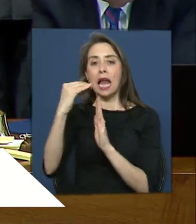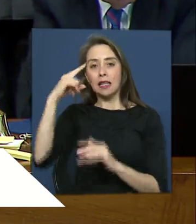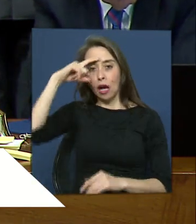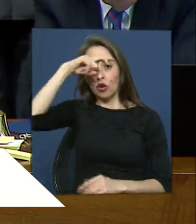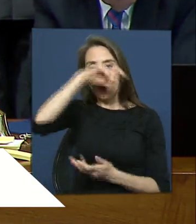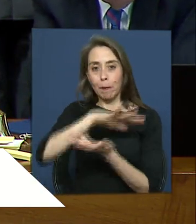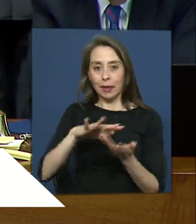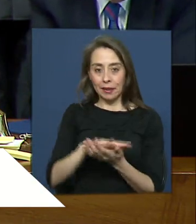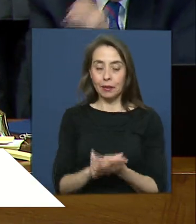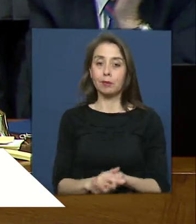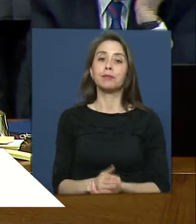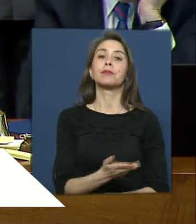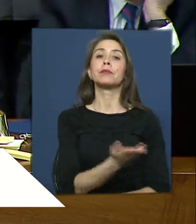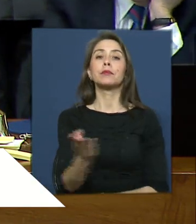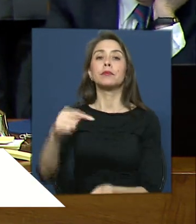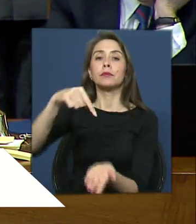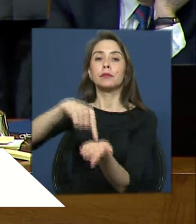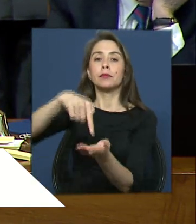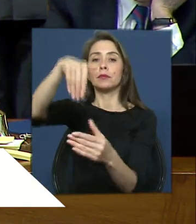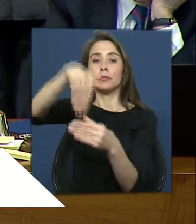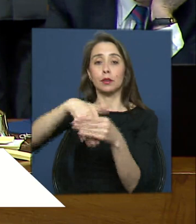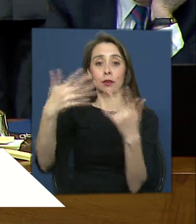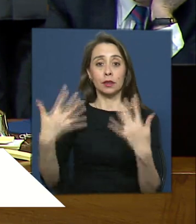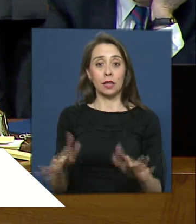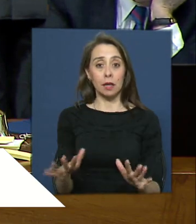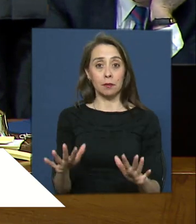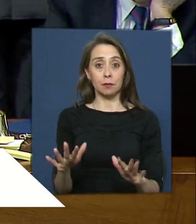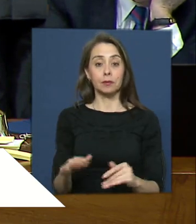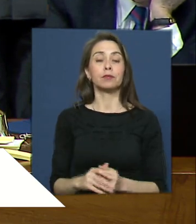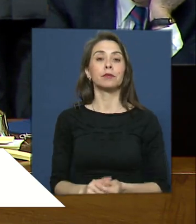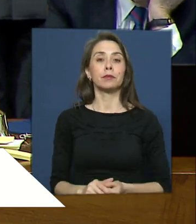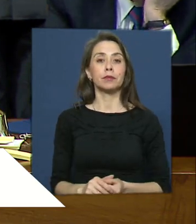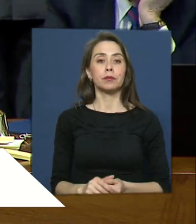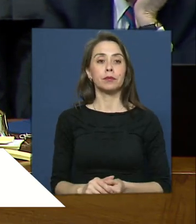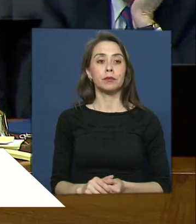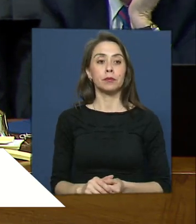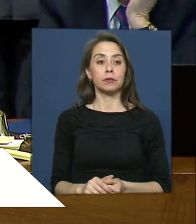¿Han votado todos los señores diputados y las señoras diputadas?